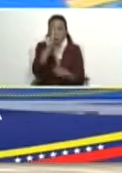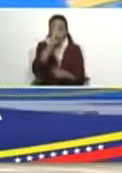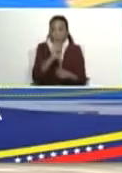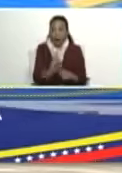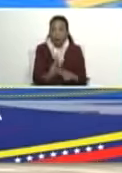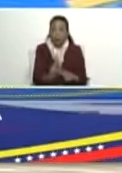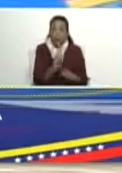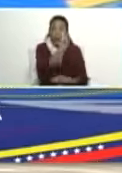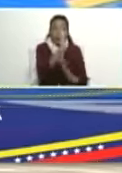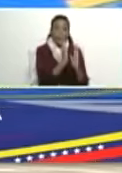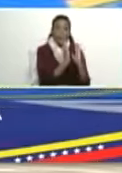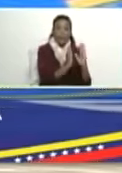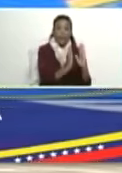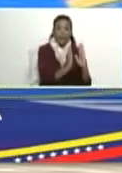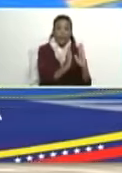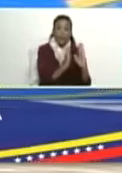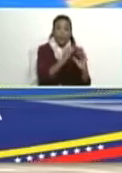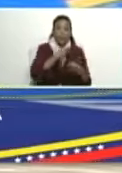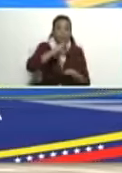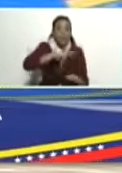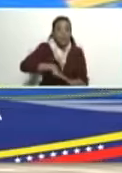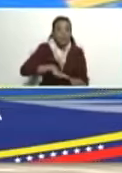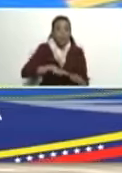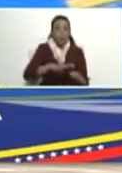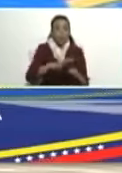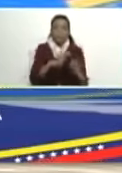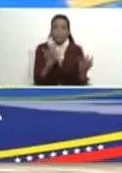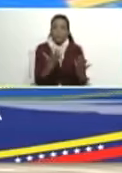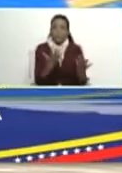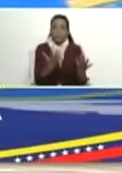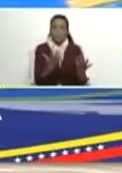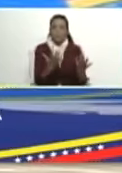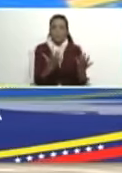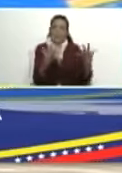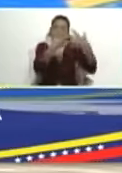Un primer momento que caracterizamos